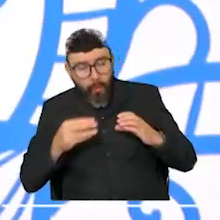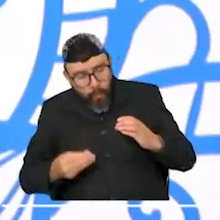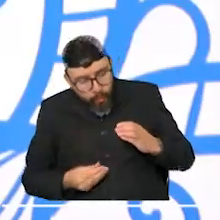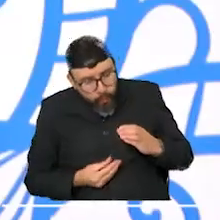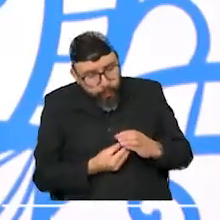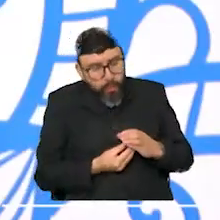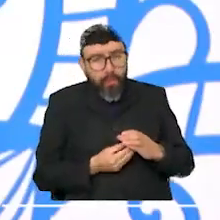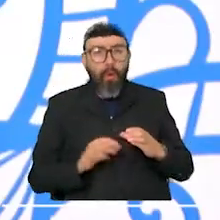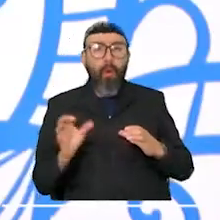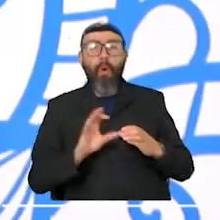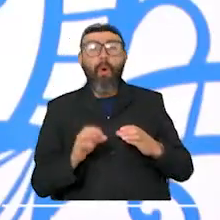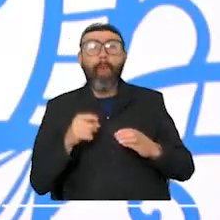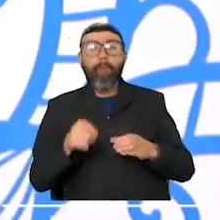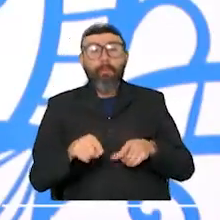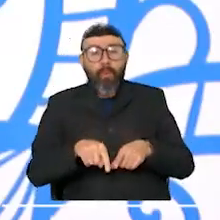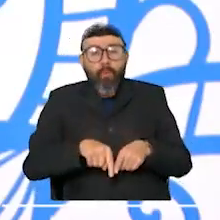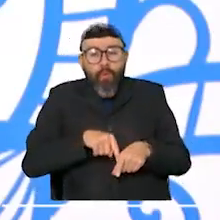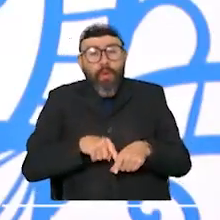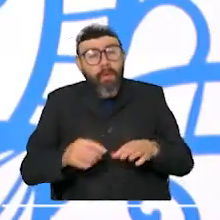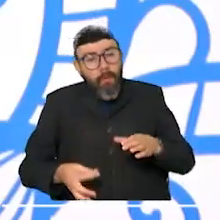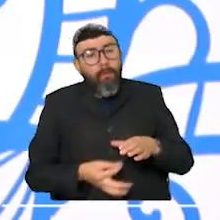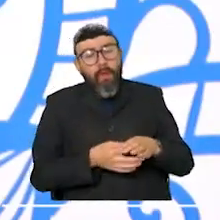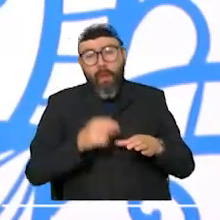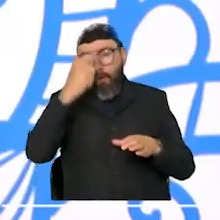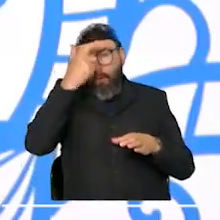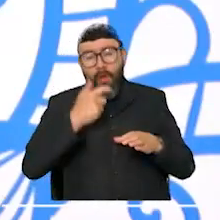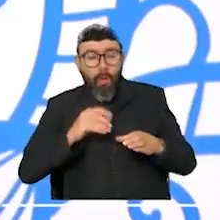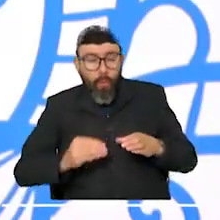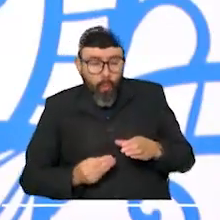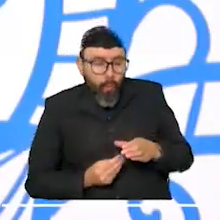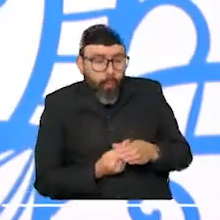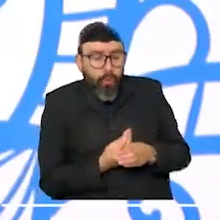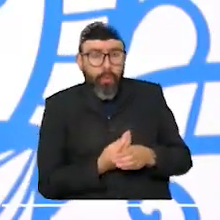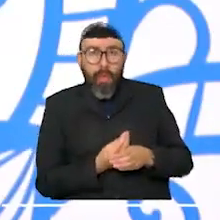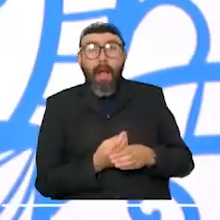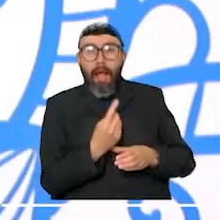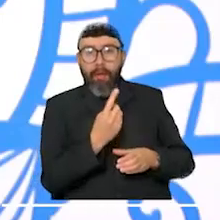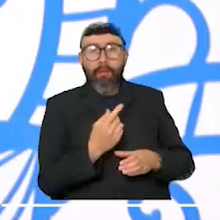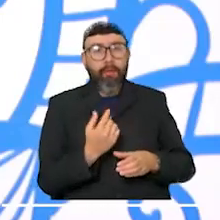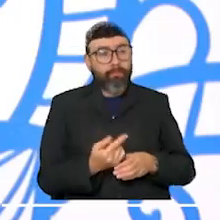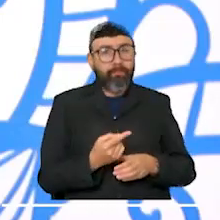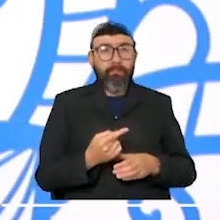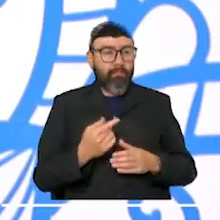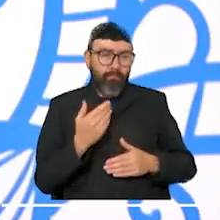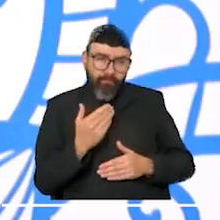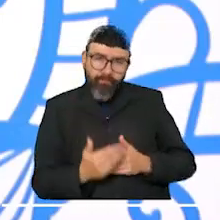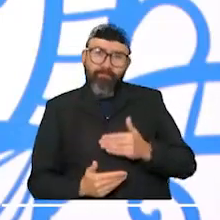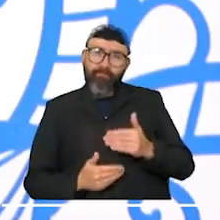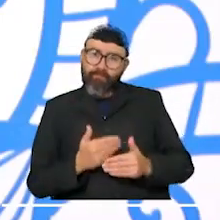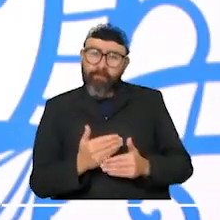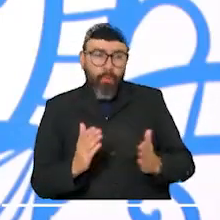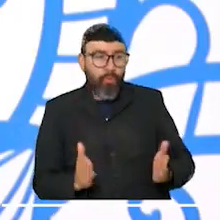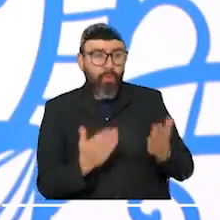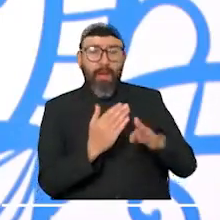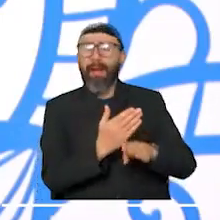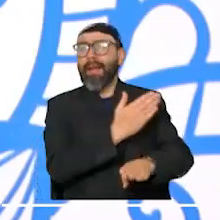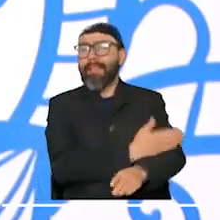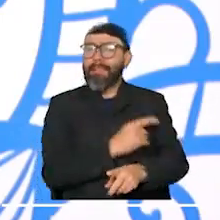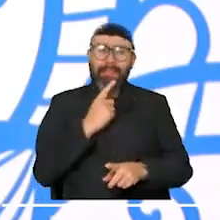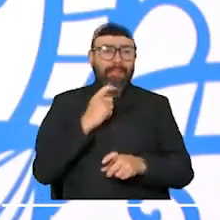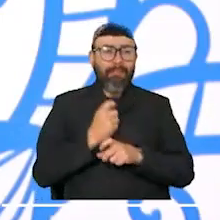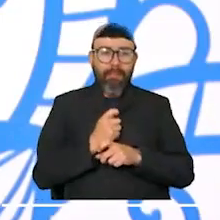poderse diagnosticar lesiones o cosas dentro de su de su zona genital que eran tan difíciles